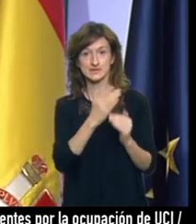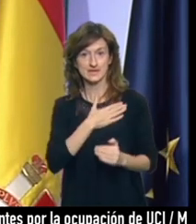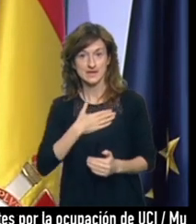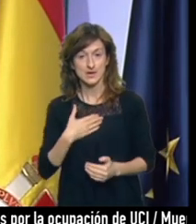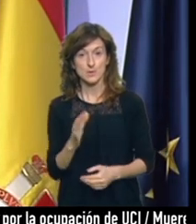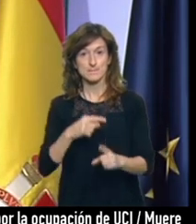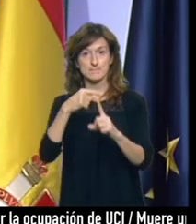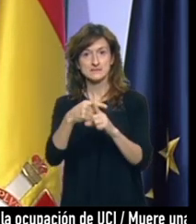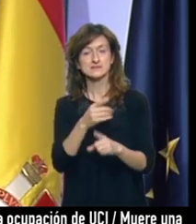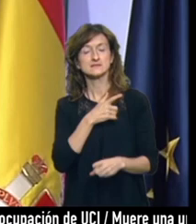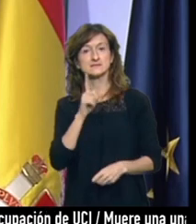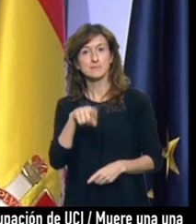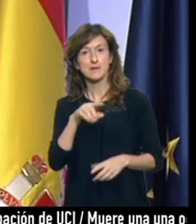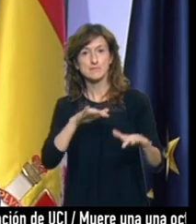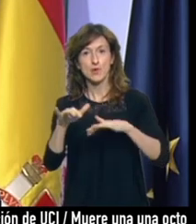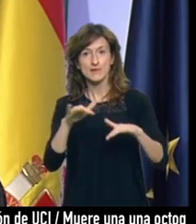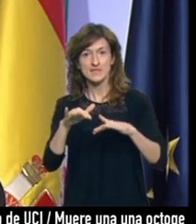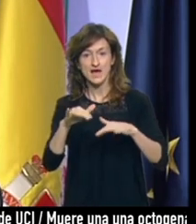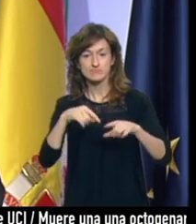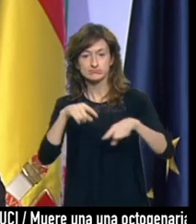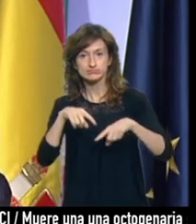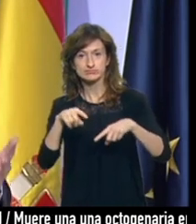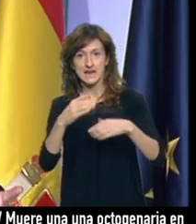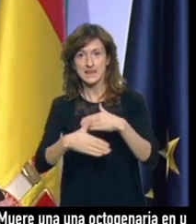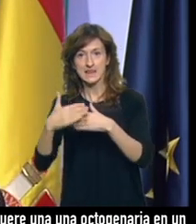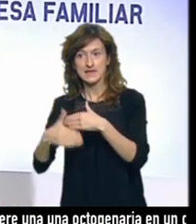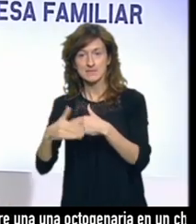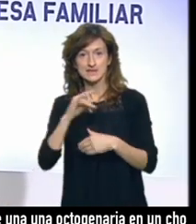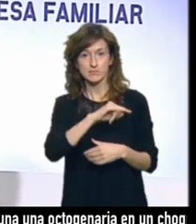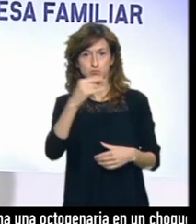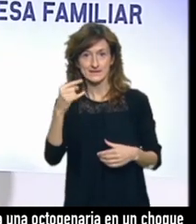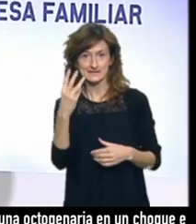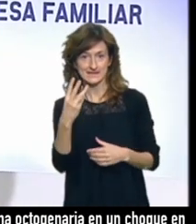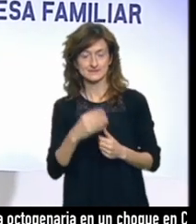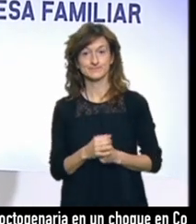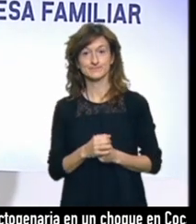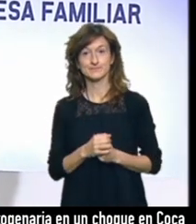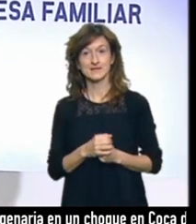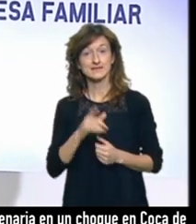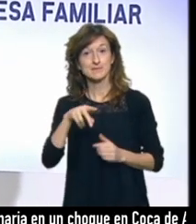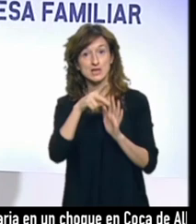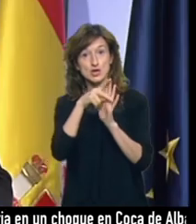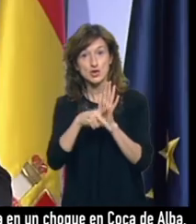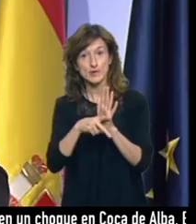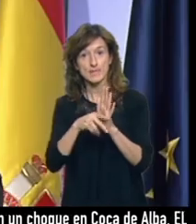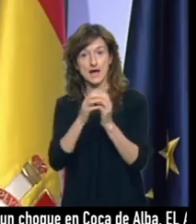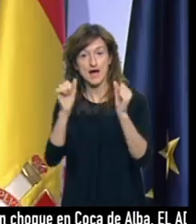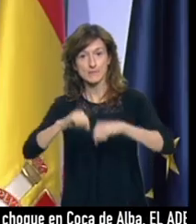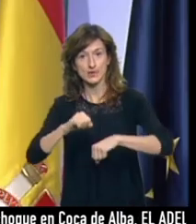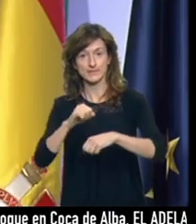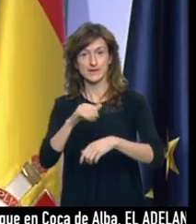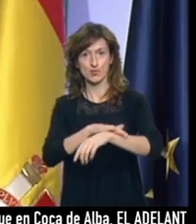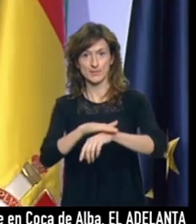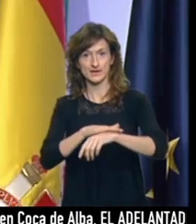además, que se pueda limitar la movilidad en los 3 principales puentes. Y que el Gobierno apruebe una normativa alternativa.